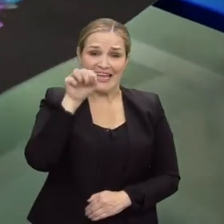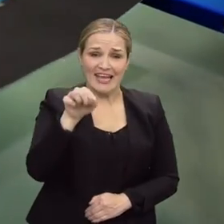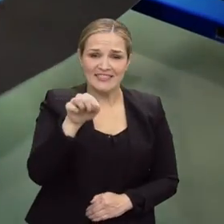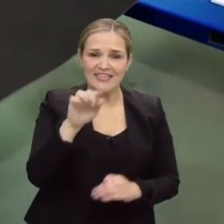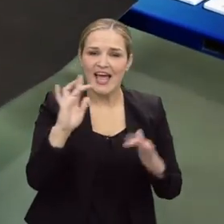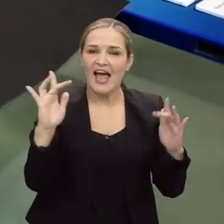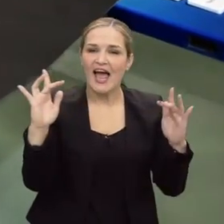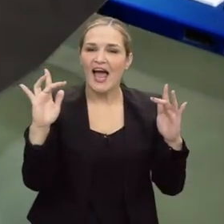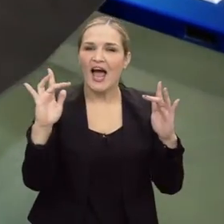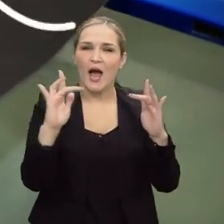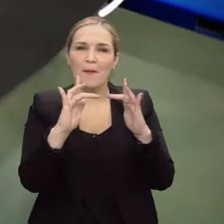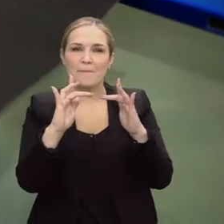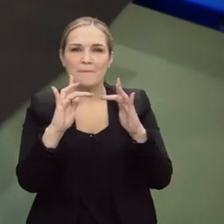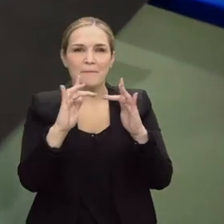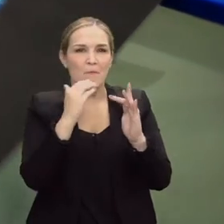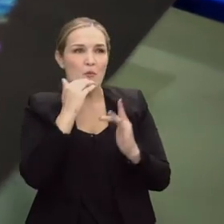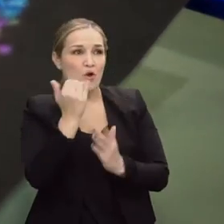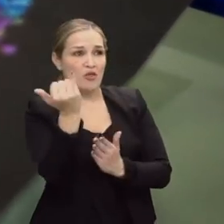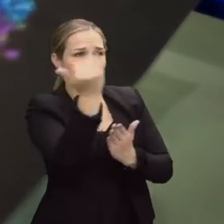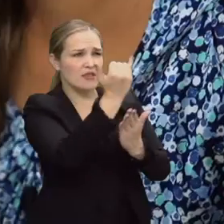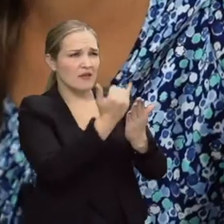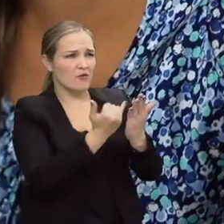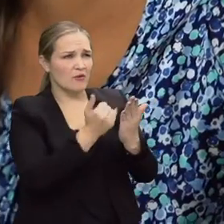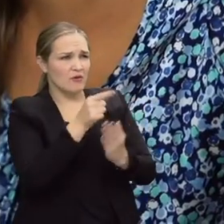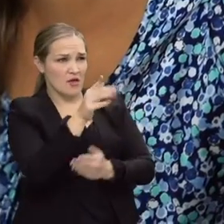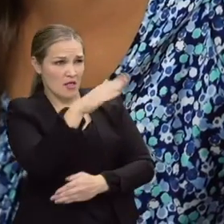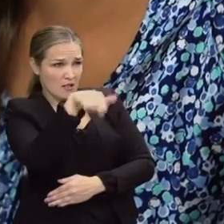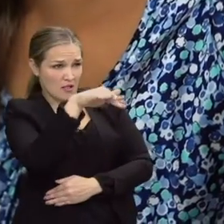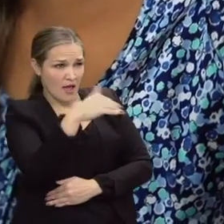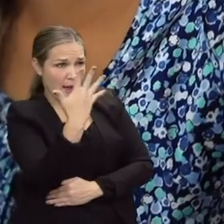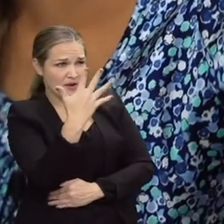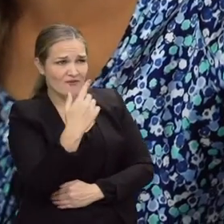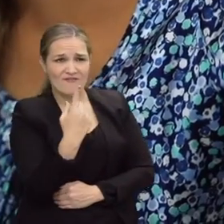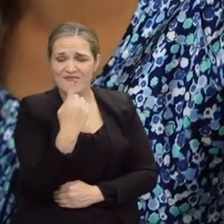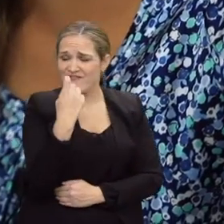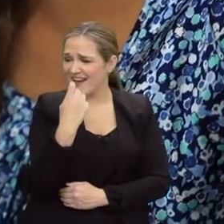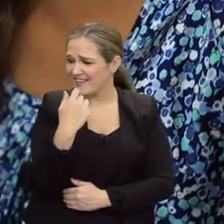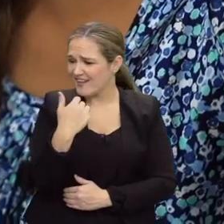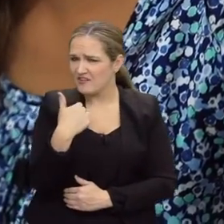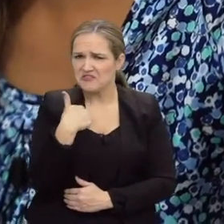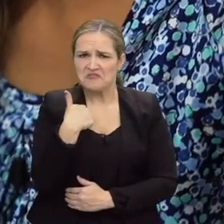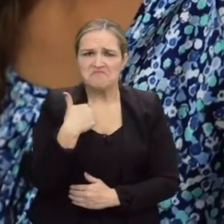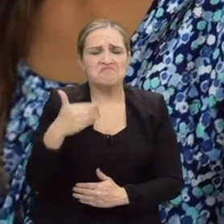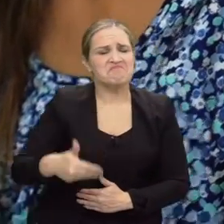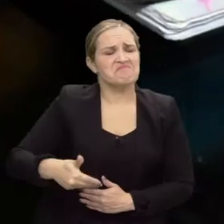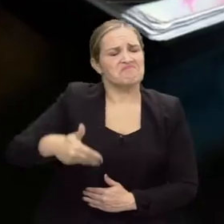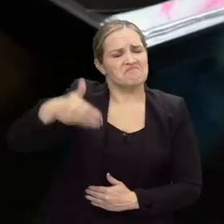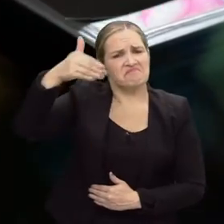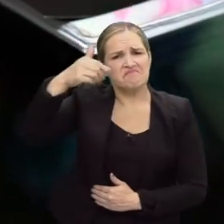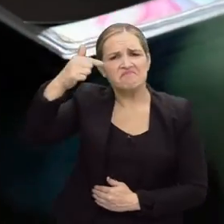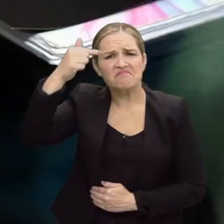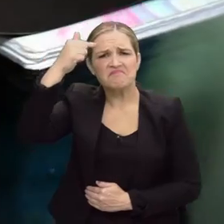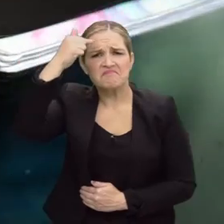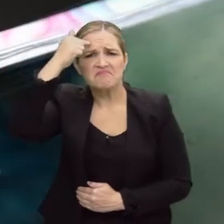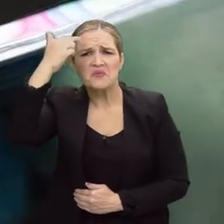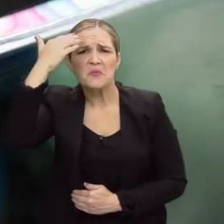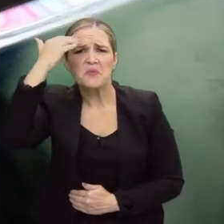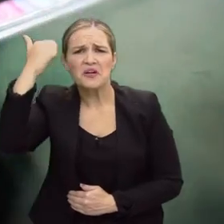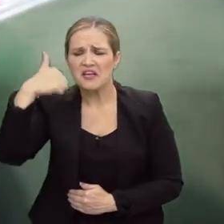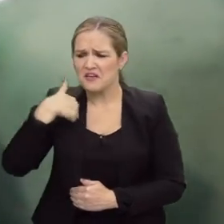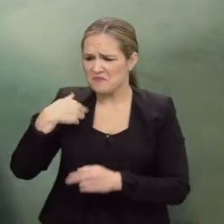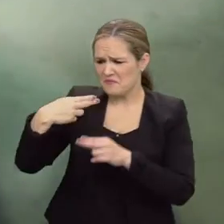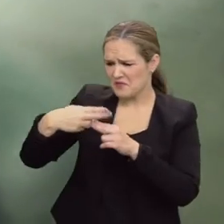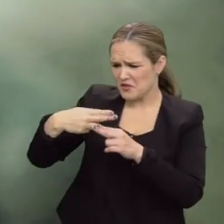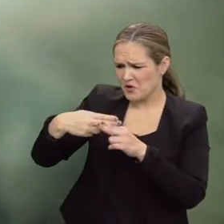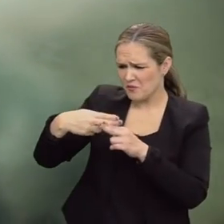que está incompleto el dibujo. Y pues ya grande, al buscar el significado de mi nombre,